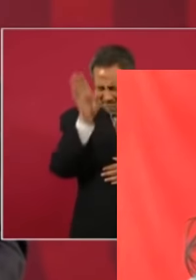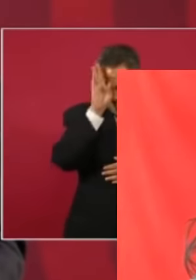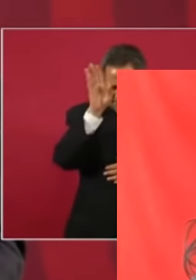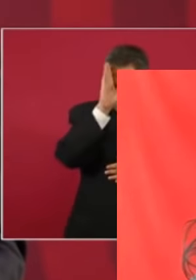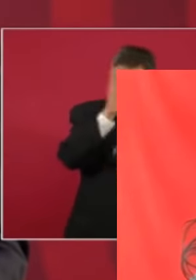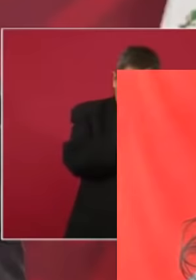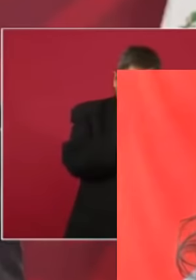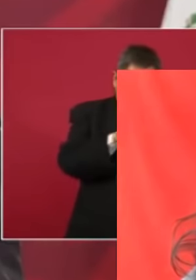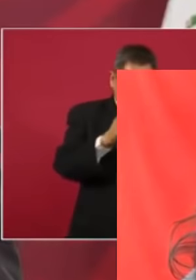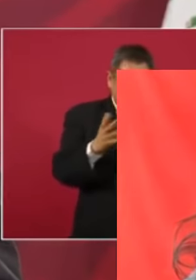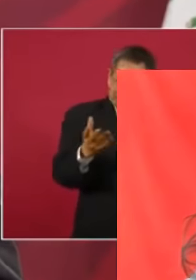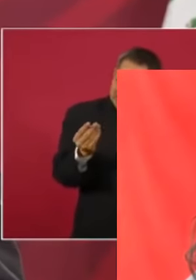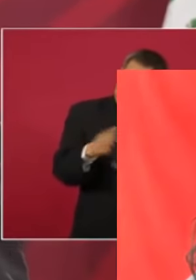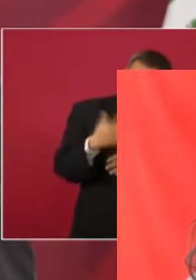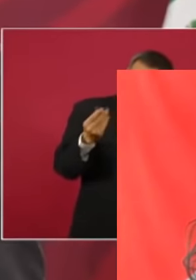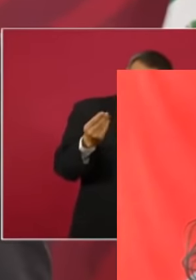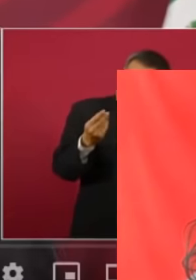desproporcionados. ¿Por qué se les paga tanto?